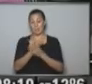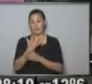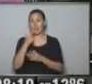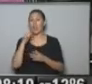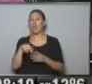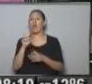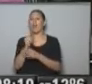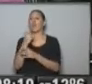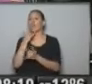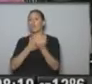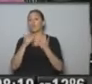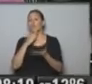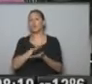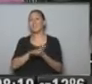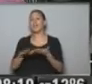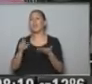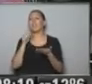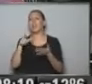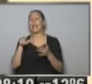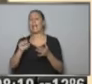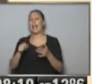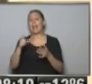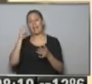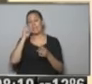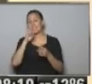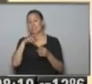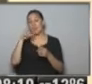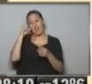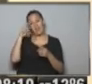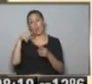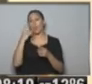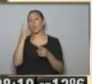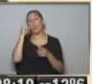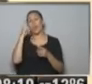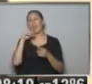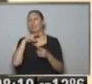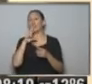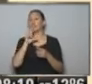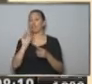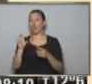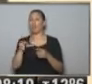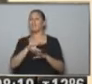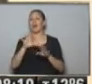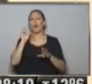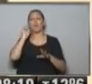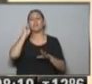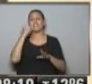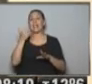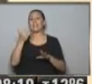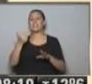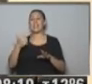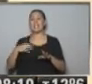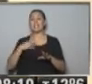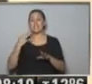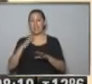Y ahora Alejo nos cuenta sobre la nueva programación del Canal Encuentro. Canal Encuentro, Pato, que está cumpliendo 6 años y lo hace demostrando que se puede